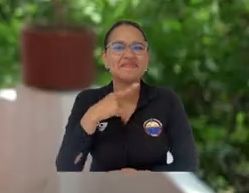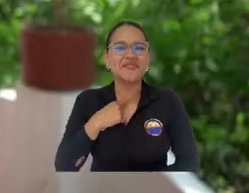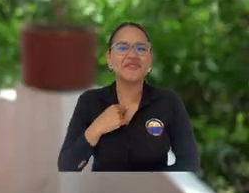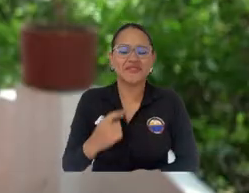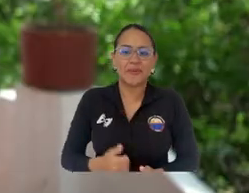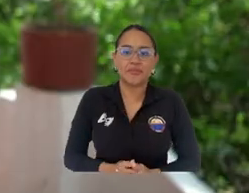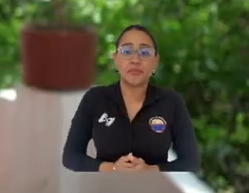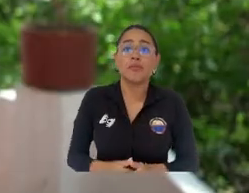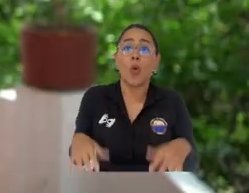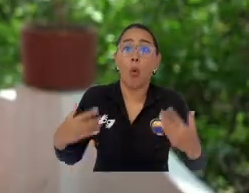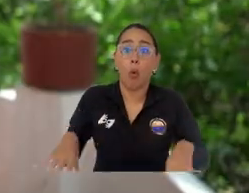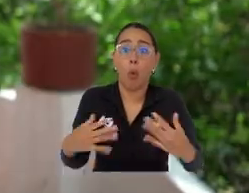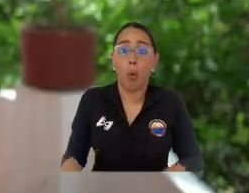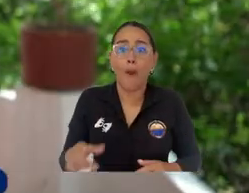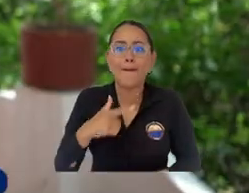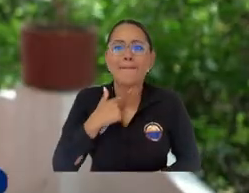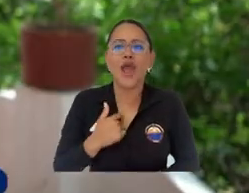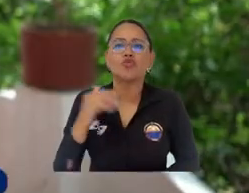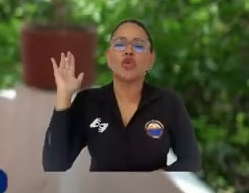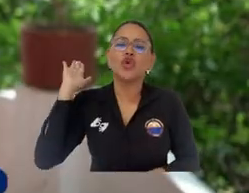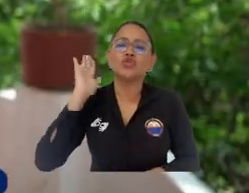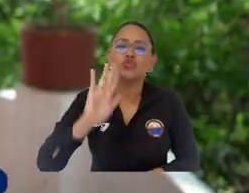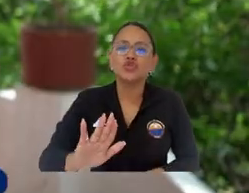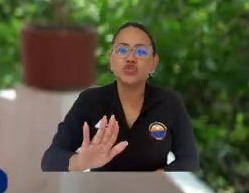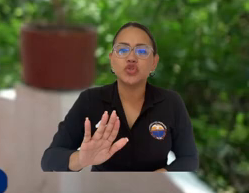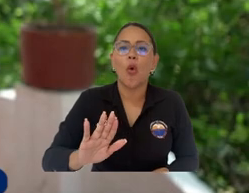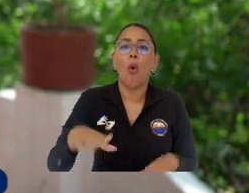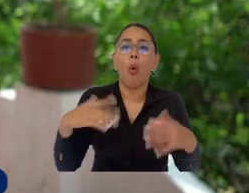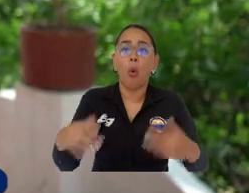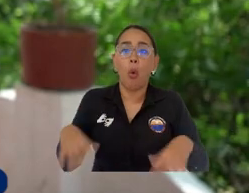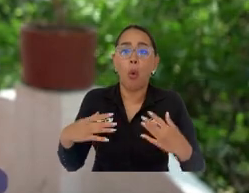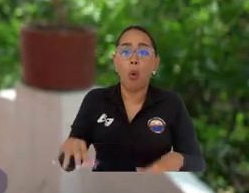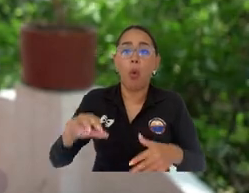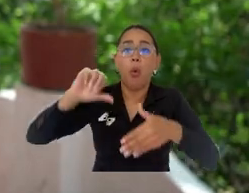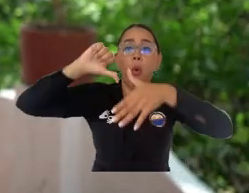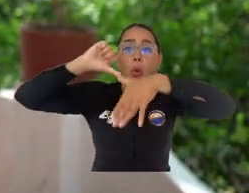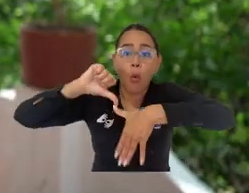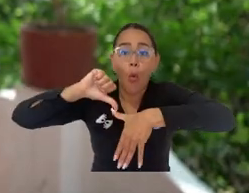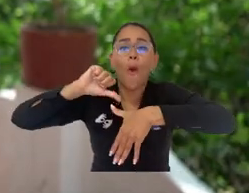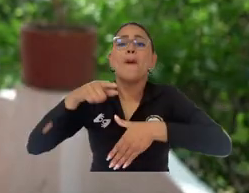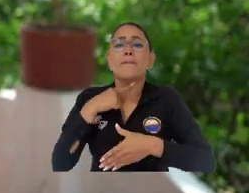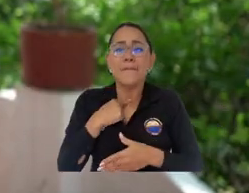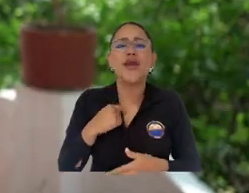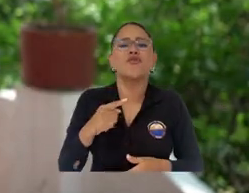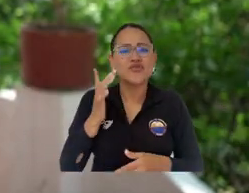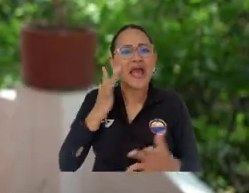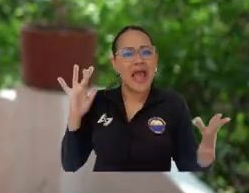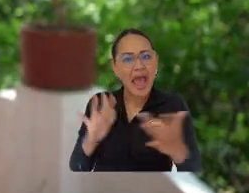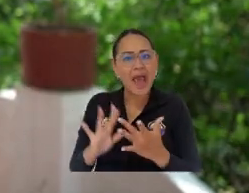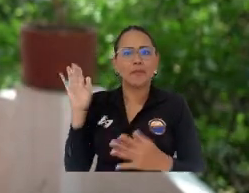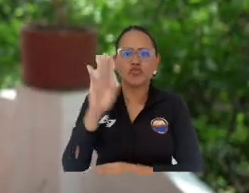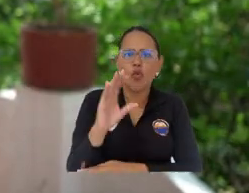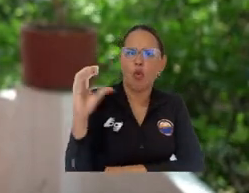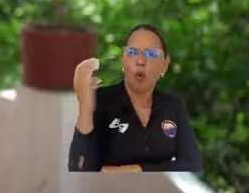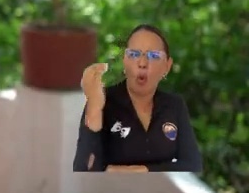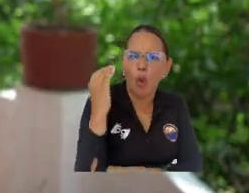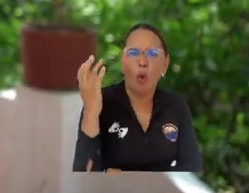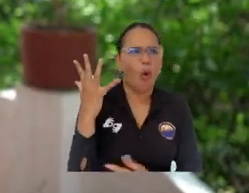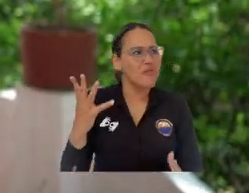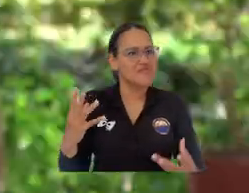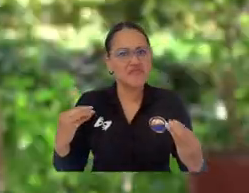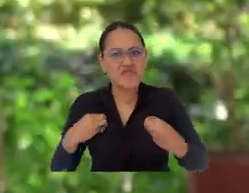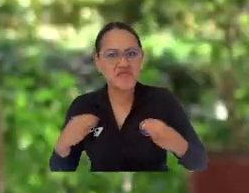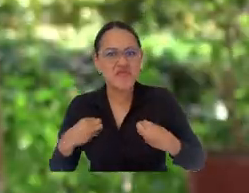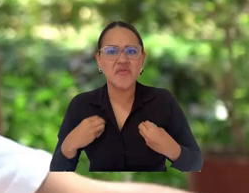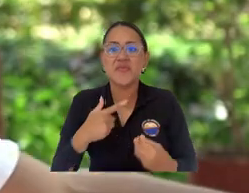a. La verdad es que me encantaba la idea de vivir en Sudamérica y en particular la Colombia fue un país que quería